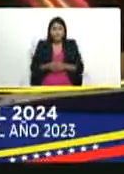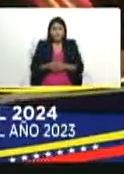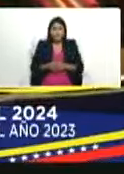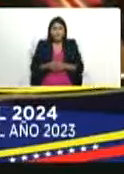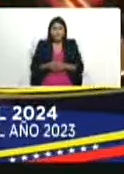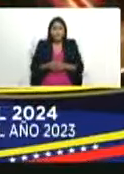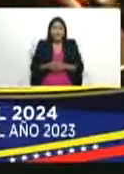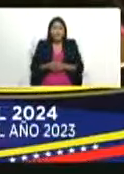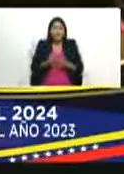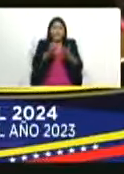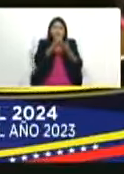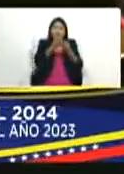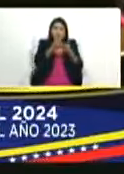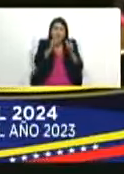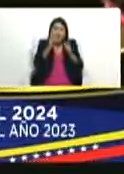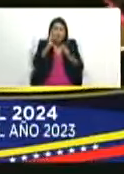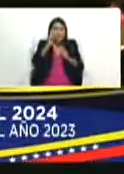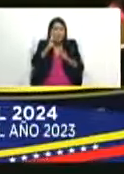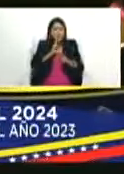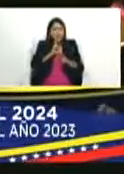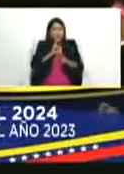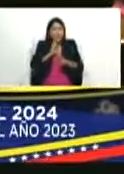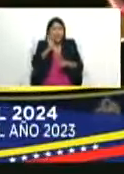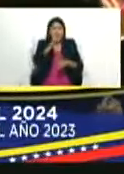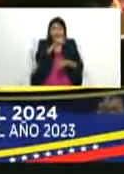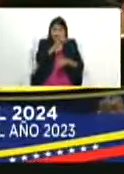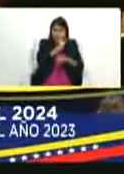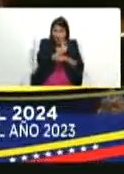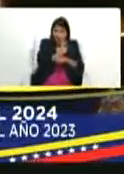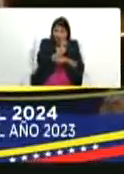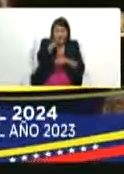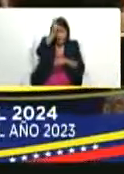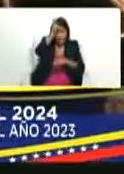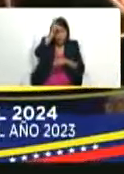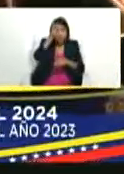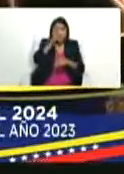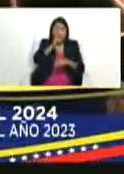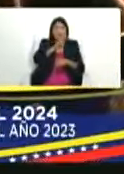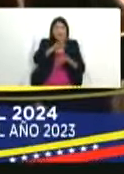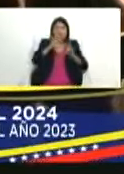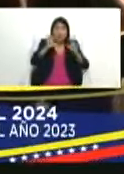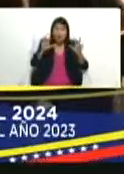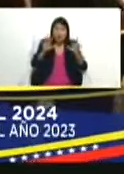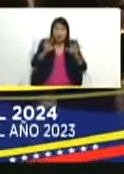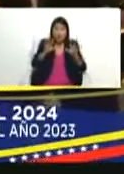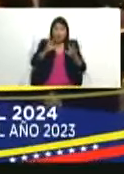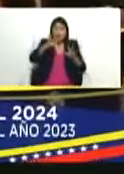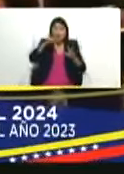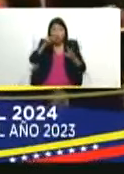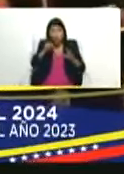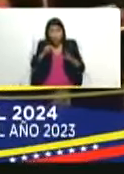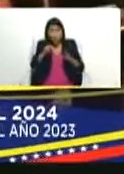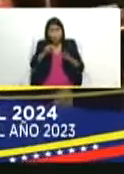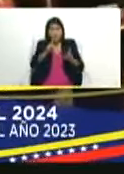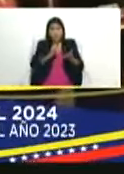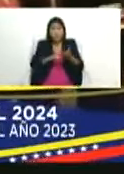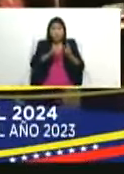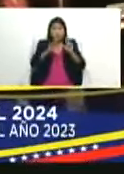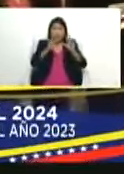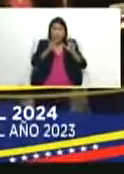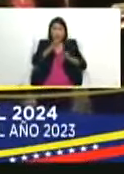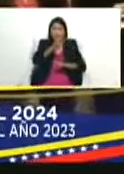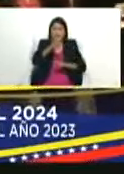Simón Bolívar, desde Cusco, el 28 de junio de 1825, en carta a